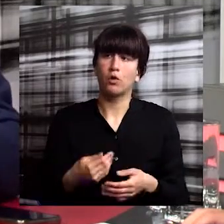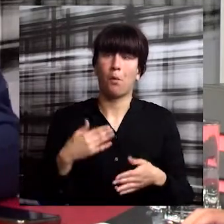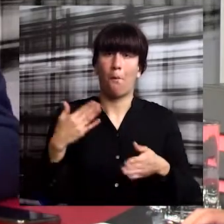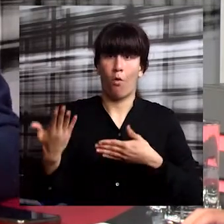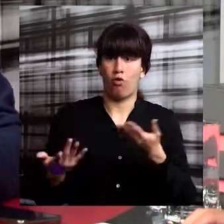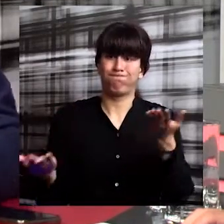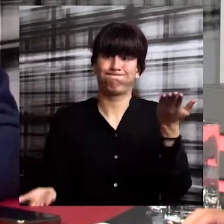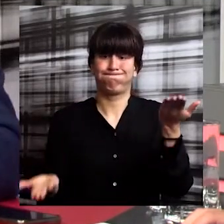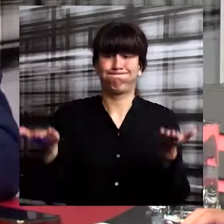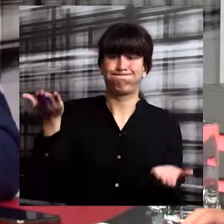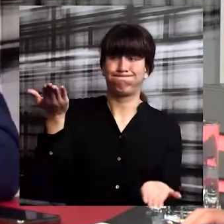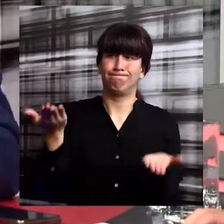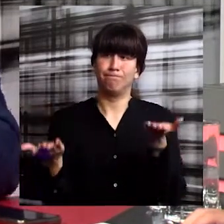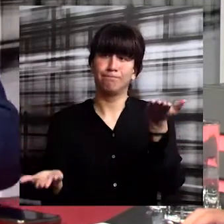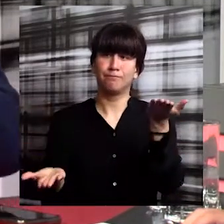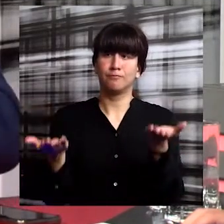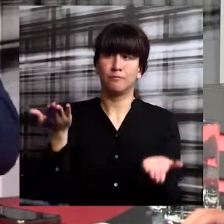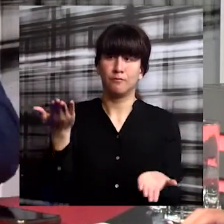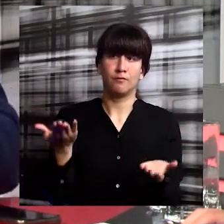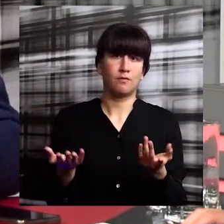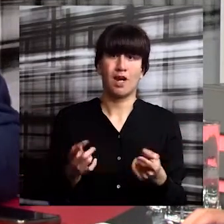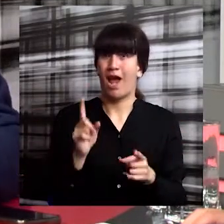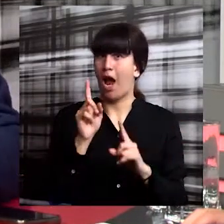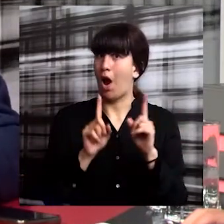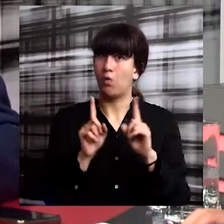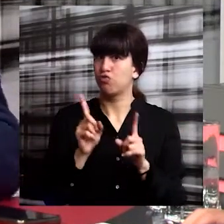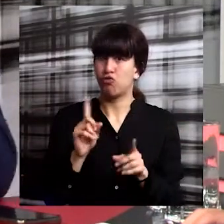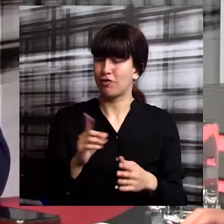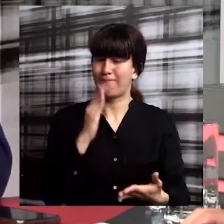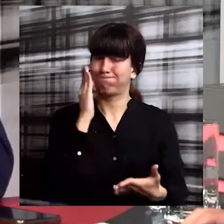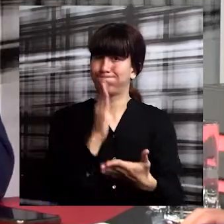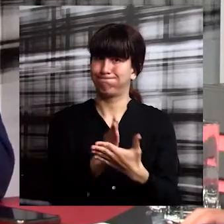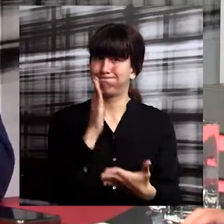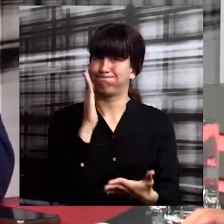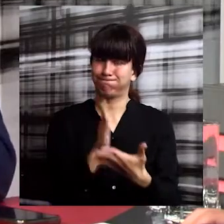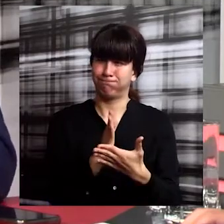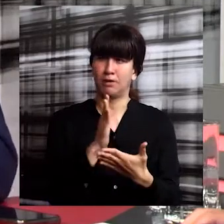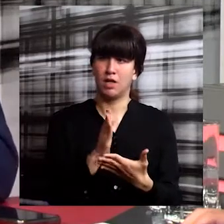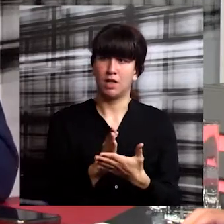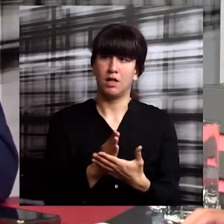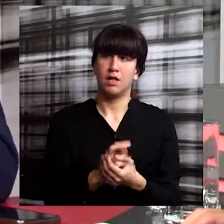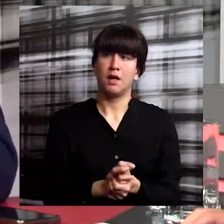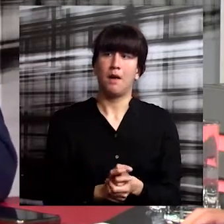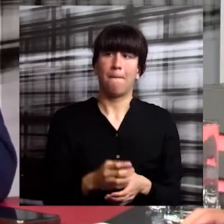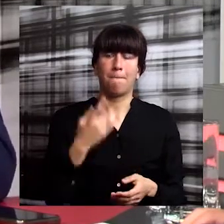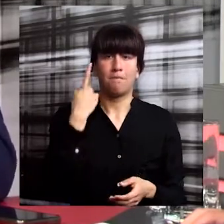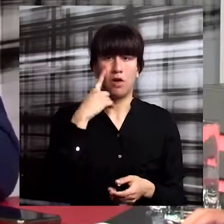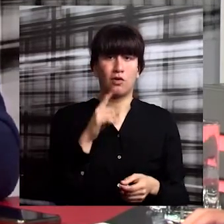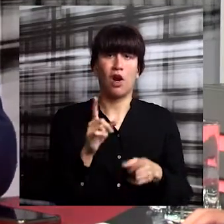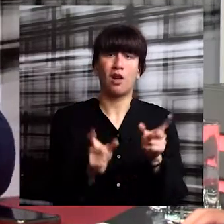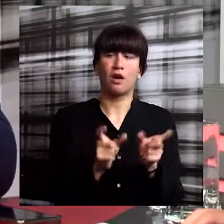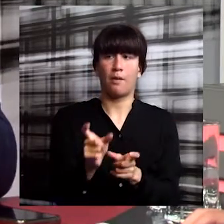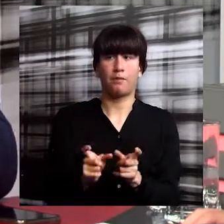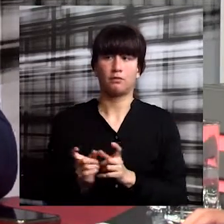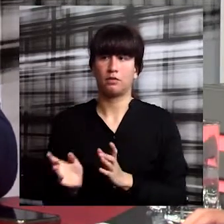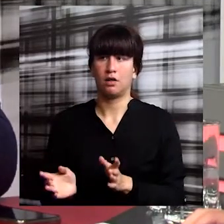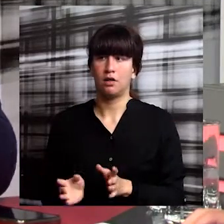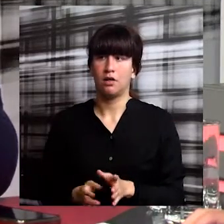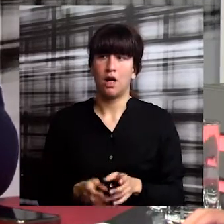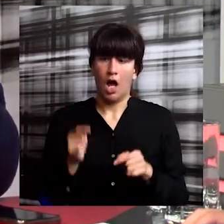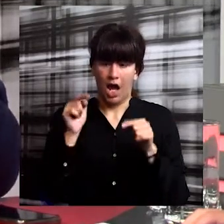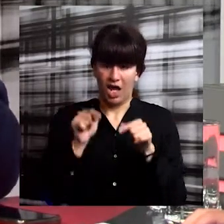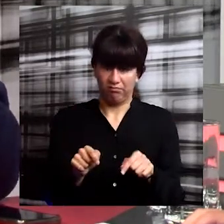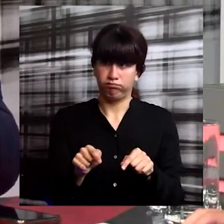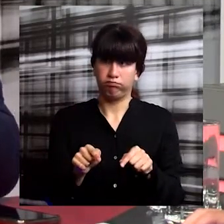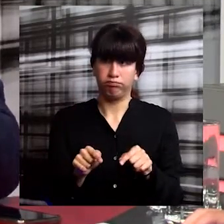estar endosando responsabilidades que aún no están todas definidas con respecto a problemas que plantee la ciudadanía. Ahí es donde está